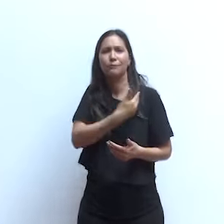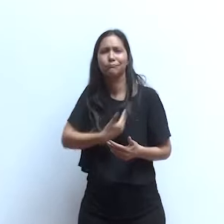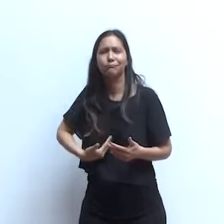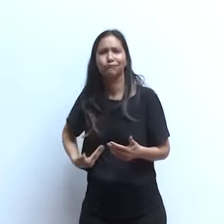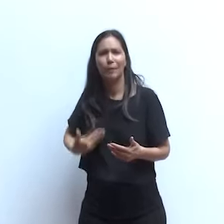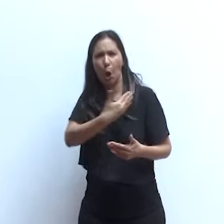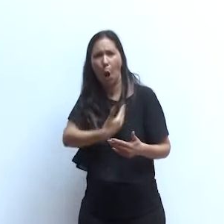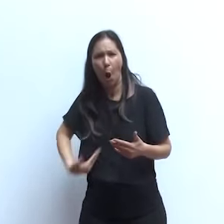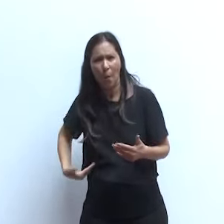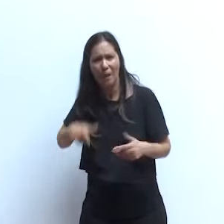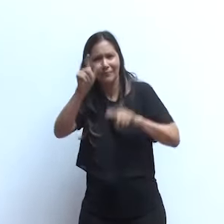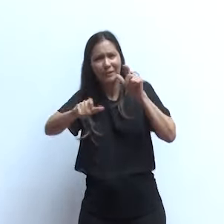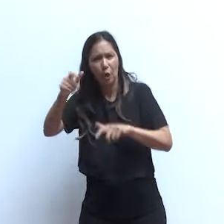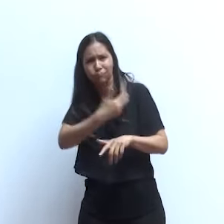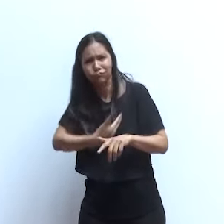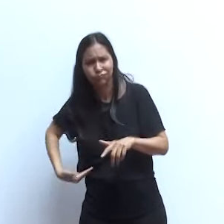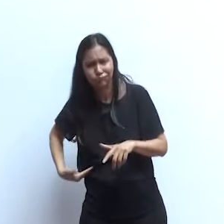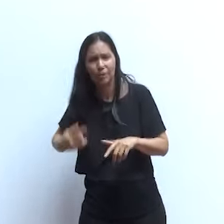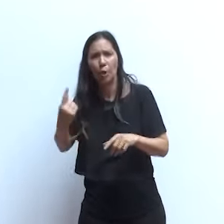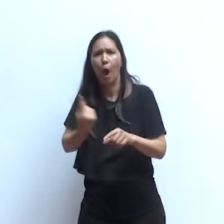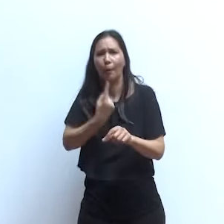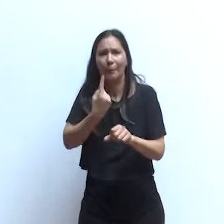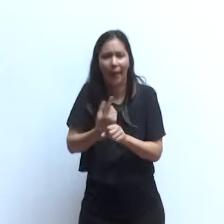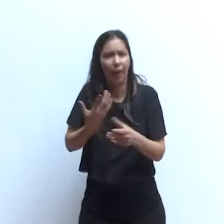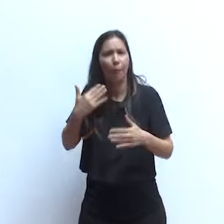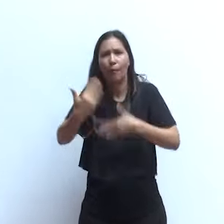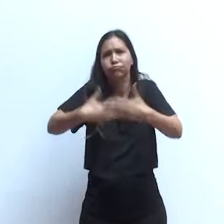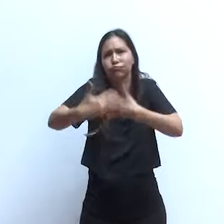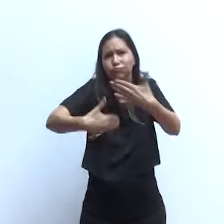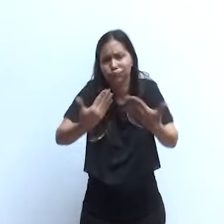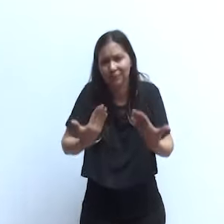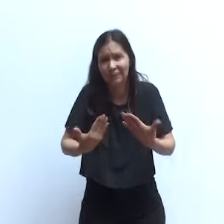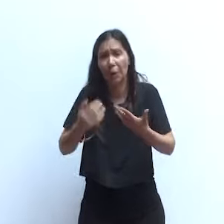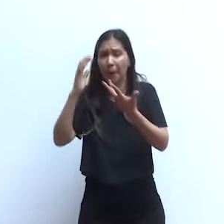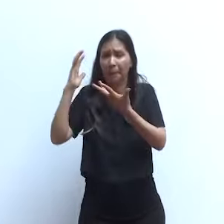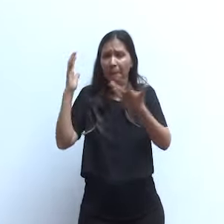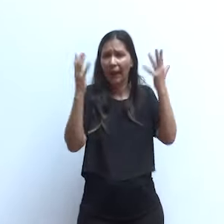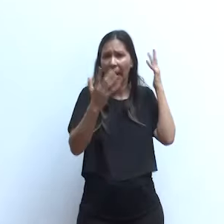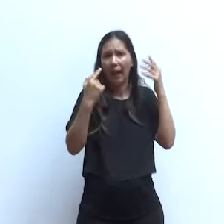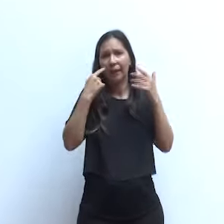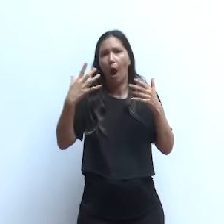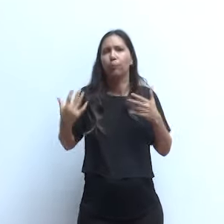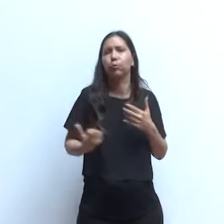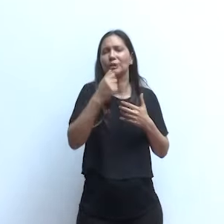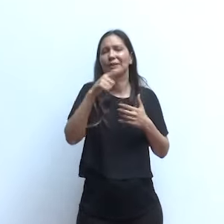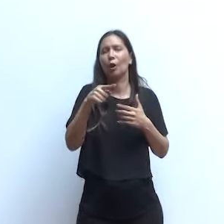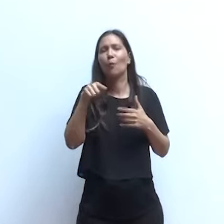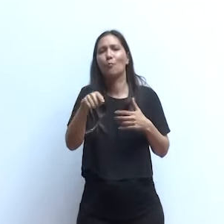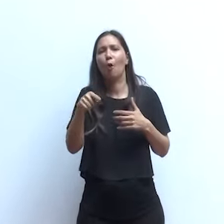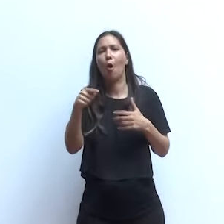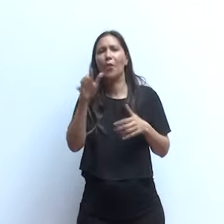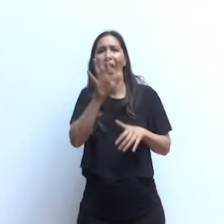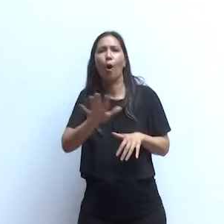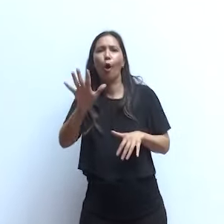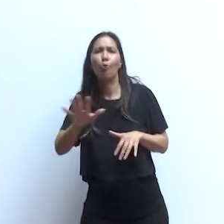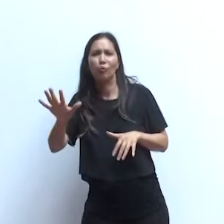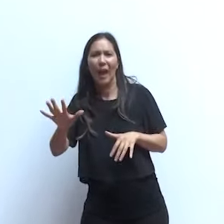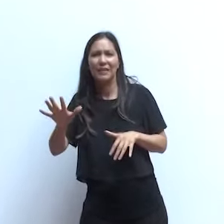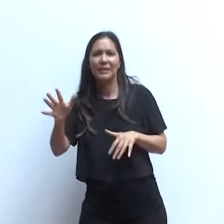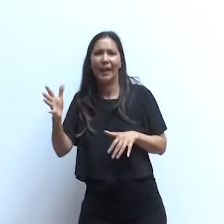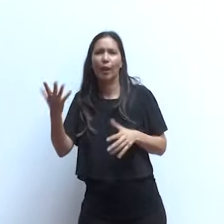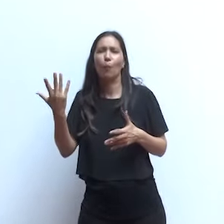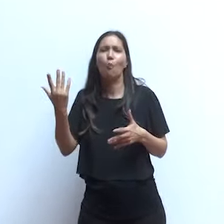las mayorías Me parece que mi ley es la expresión de esa desconfianza que se confunde con el resentimiento y el odio acumulado también no